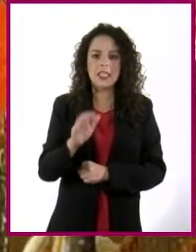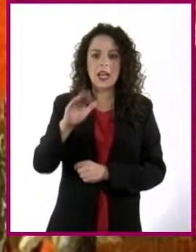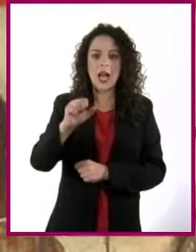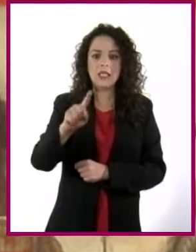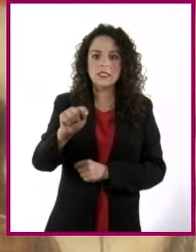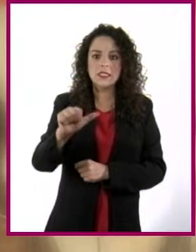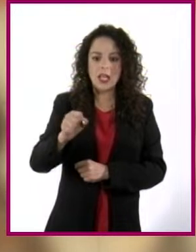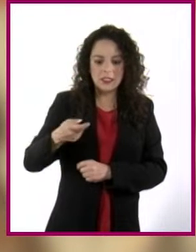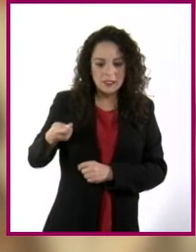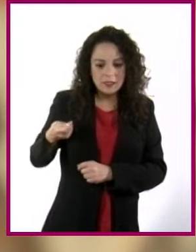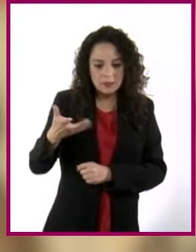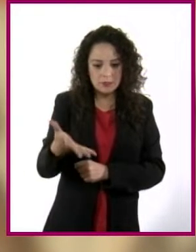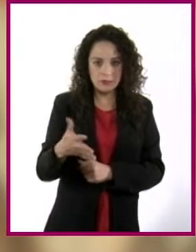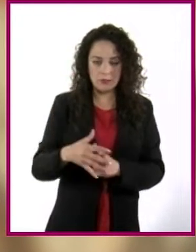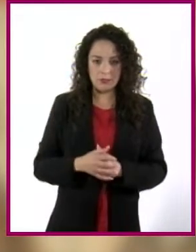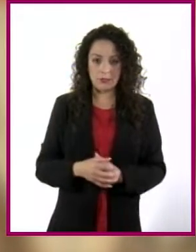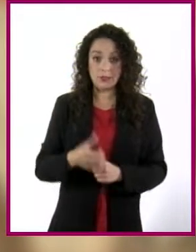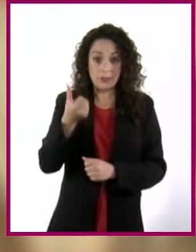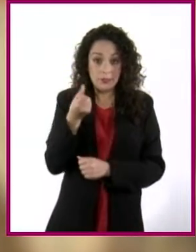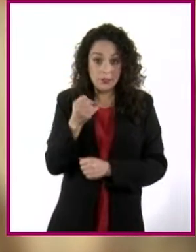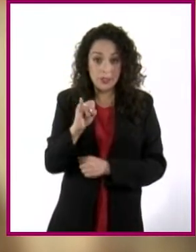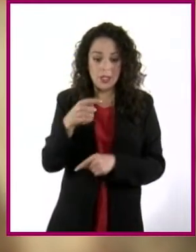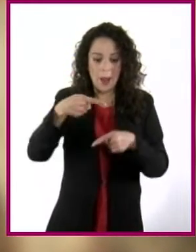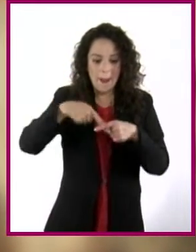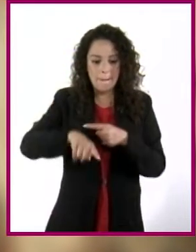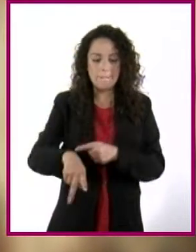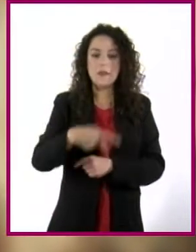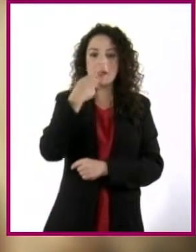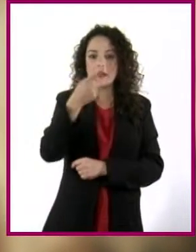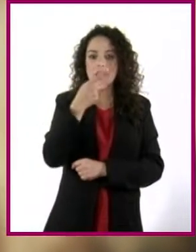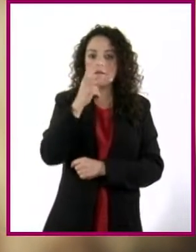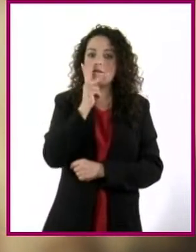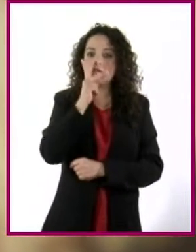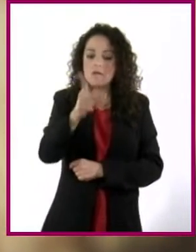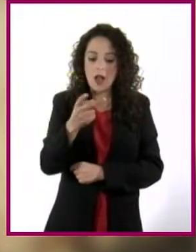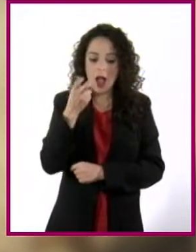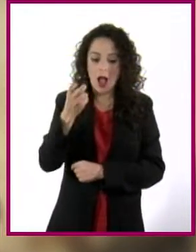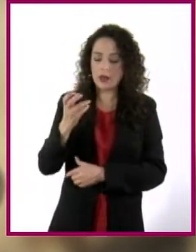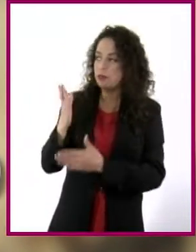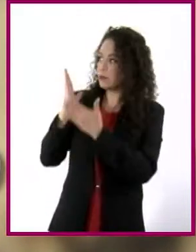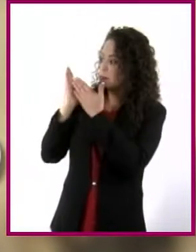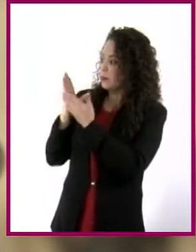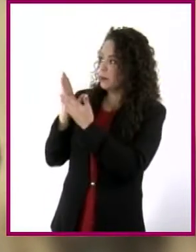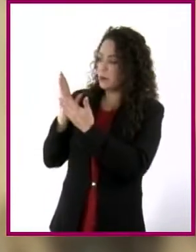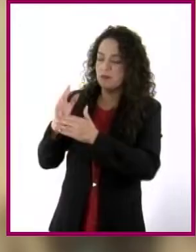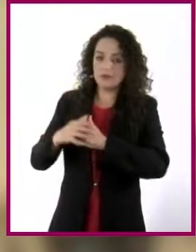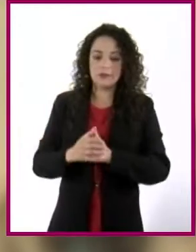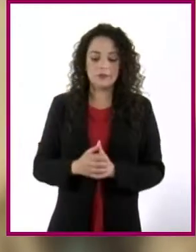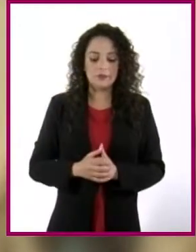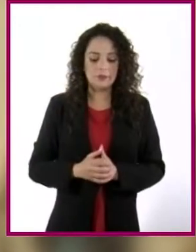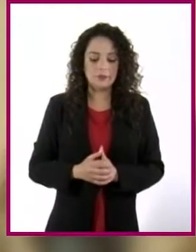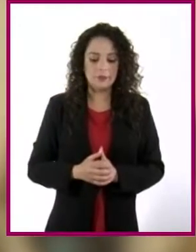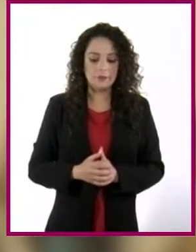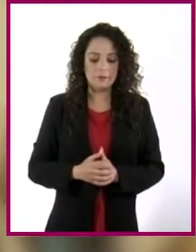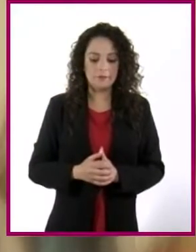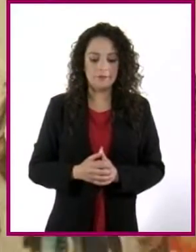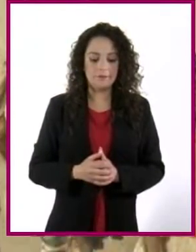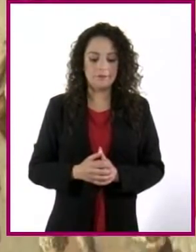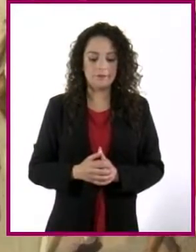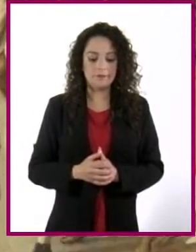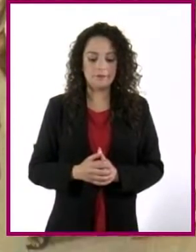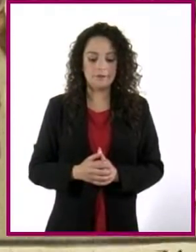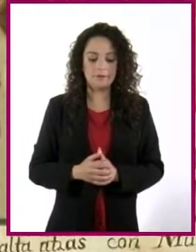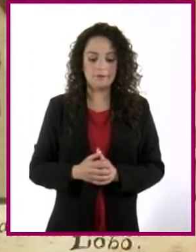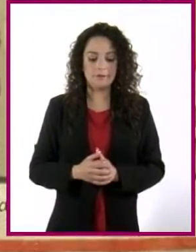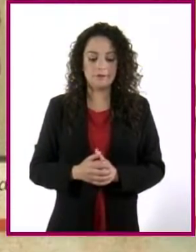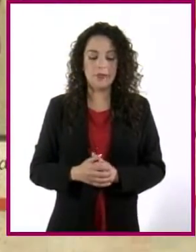castas. Así nacieron vocablos como torna atrás, lobo, morisco, grifo, cambujo